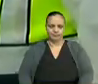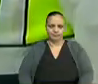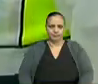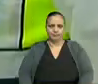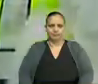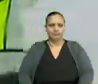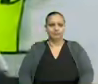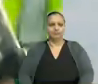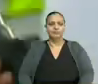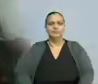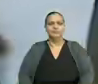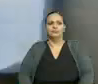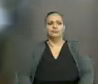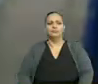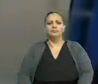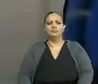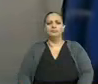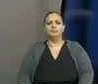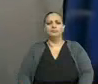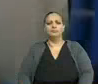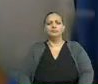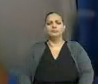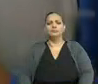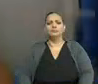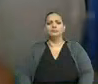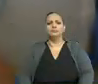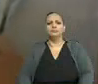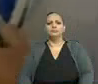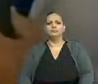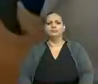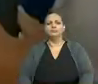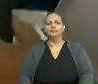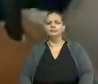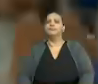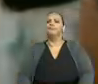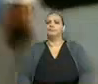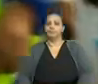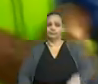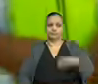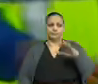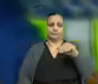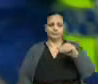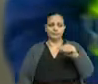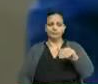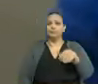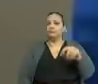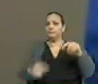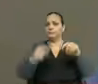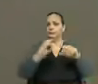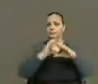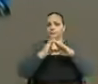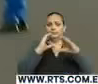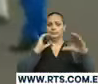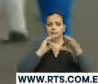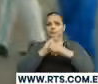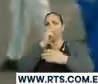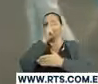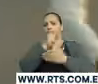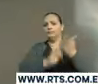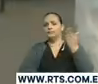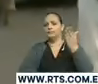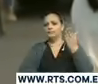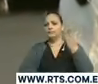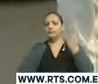ruta. Ahora, aquí sí se está respetando, ha habido sancionado en esta área tanto a los conductores, ¿no?